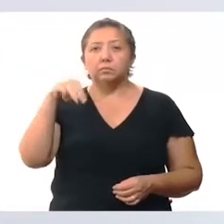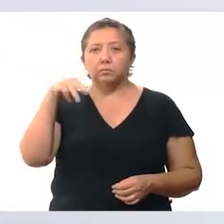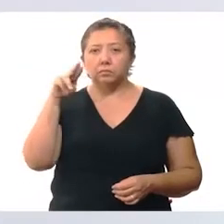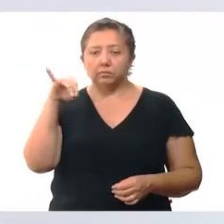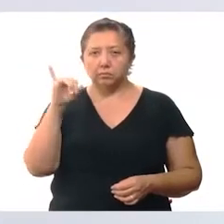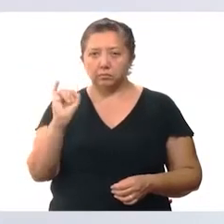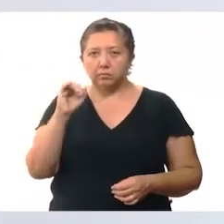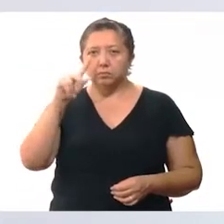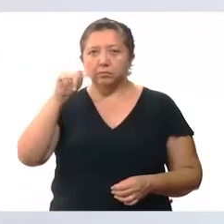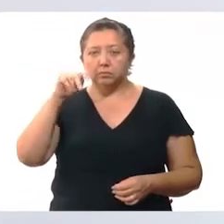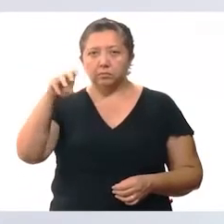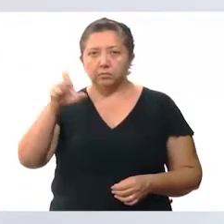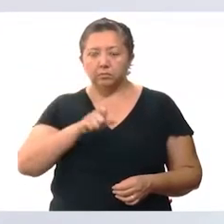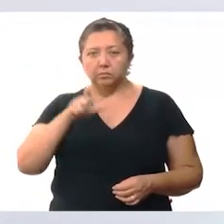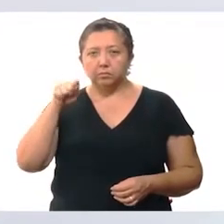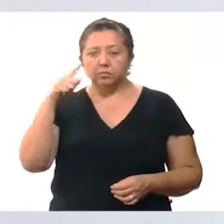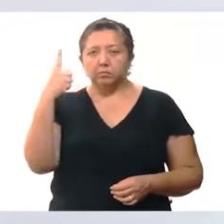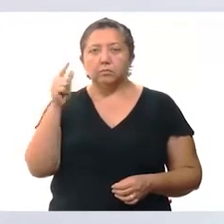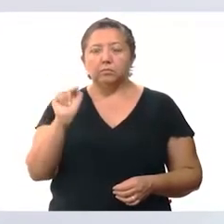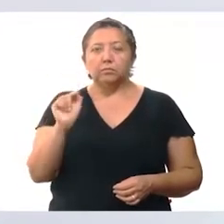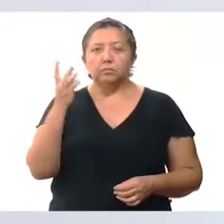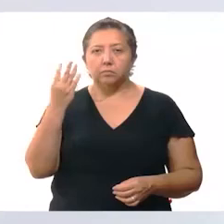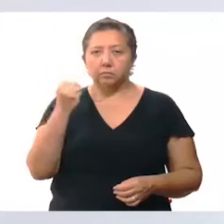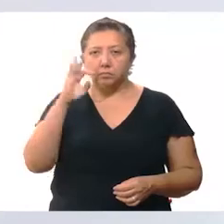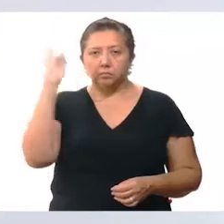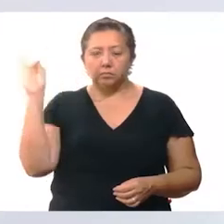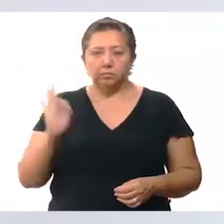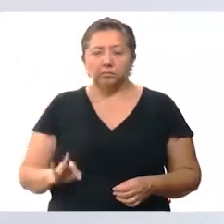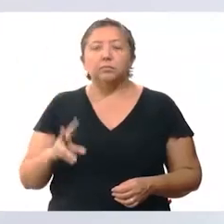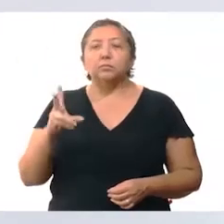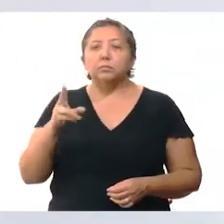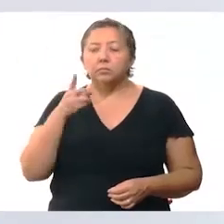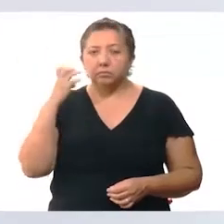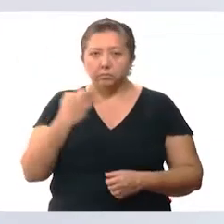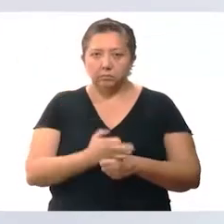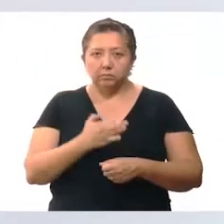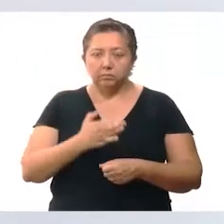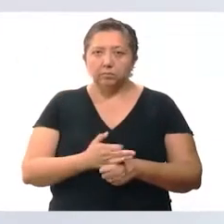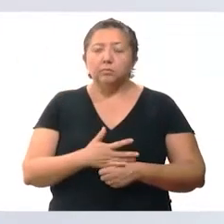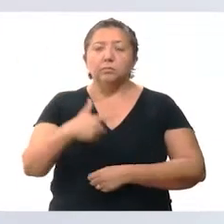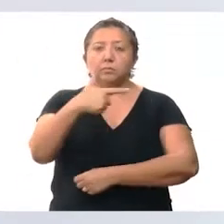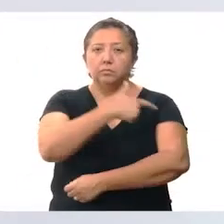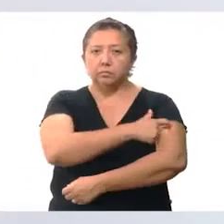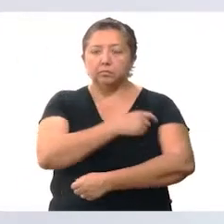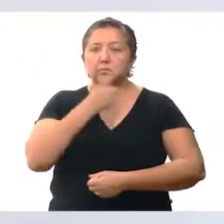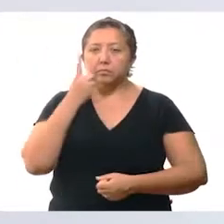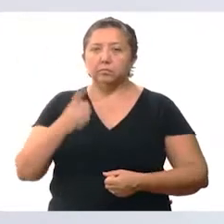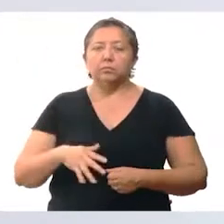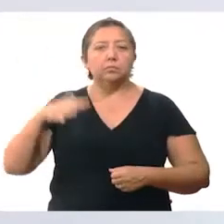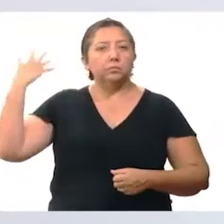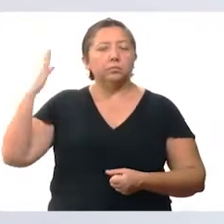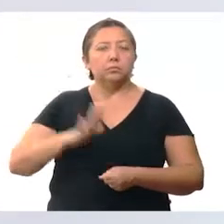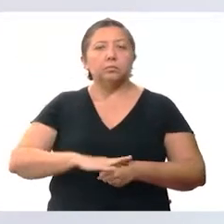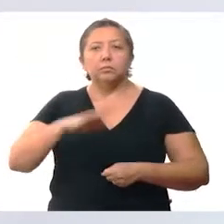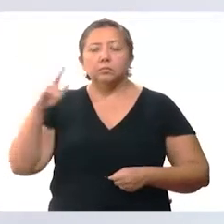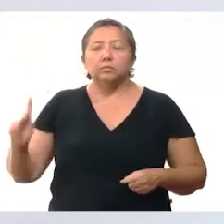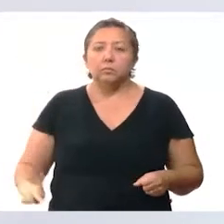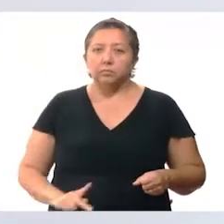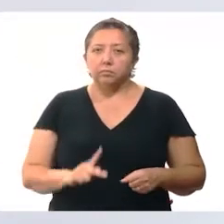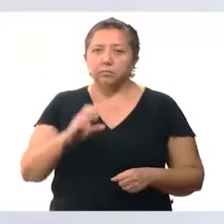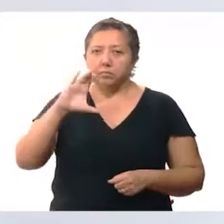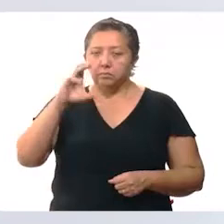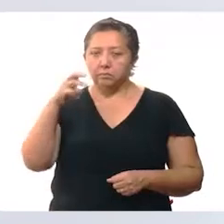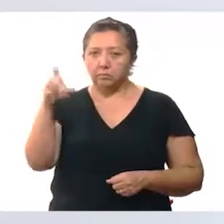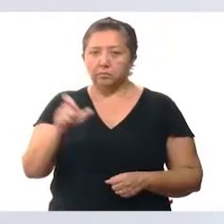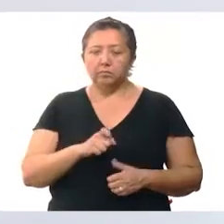y Temash 71.9%. También en estos momentos se está aplicando vacunas a adultos mayores de los municipios